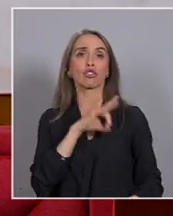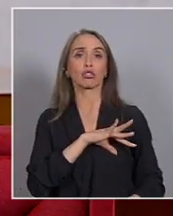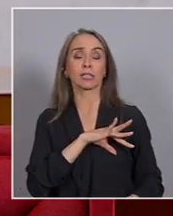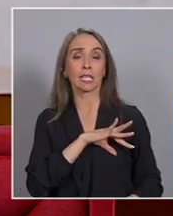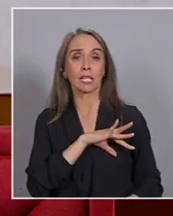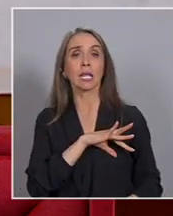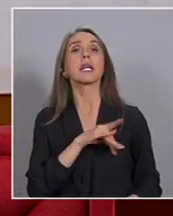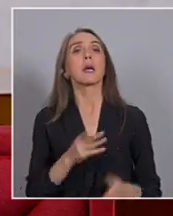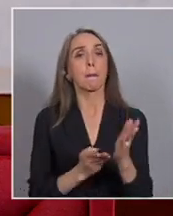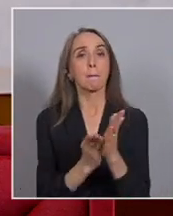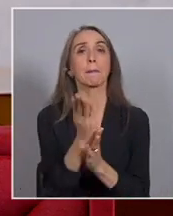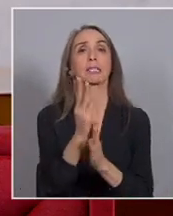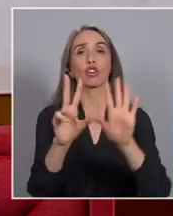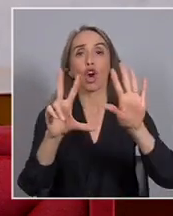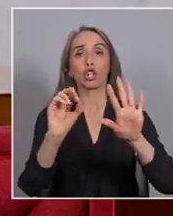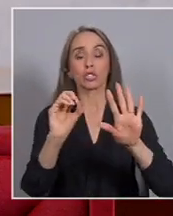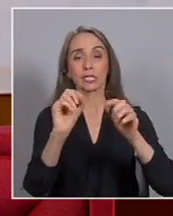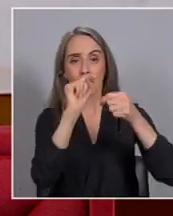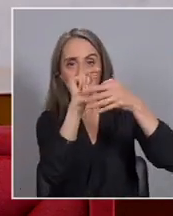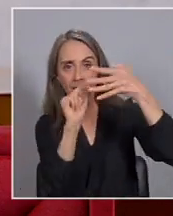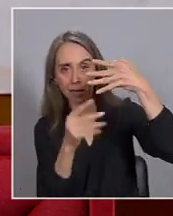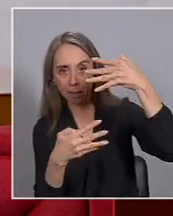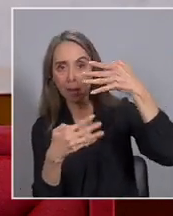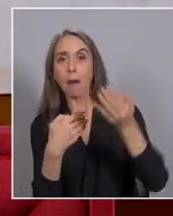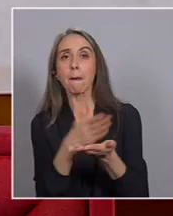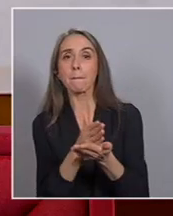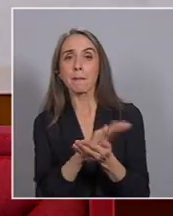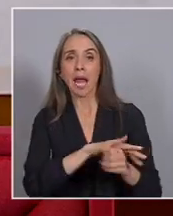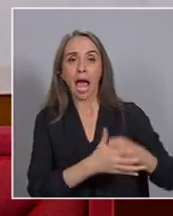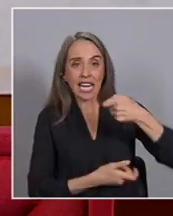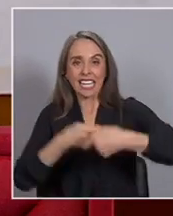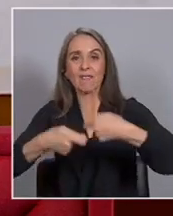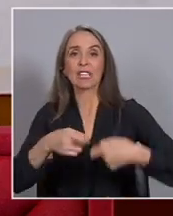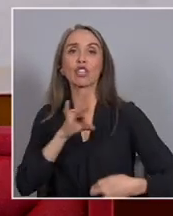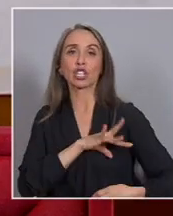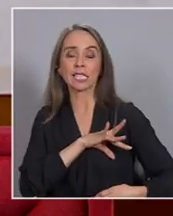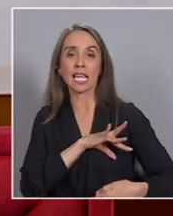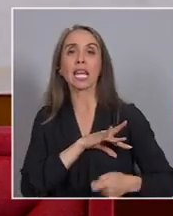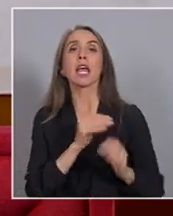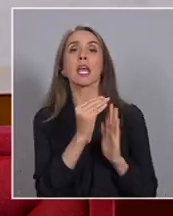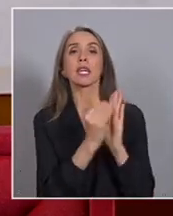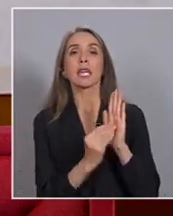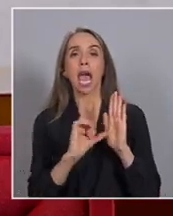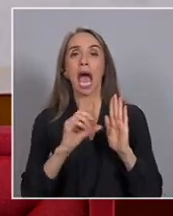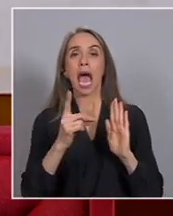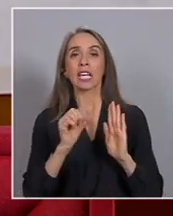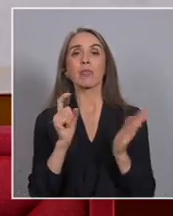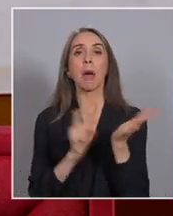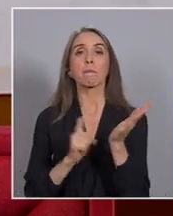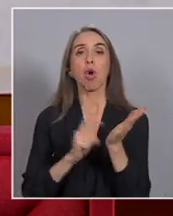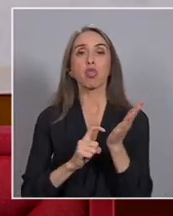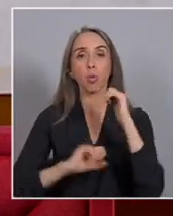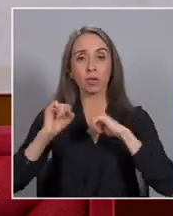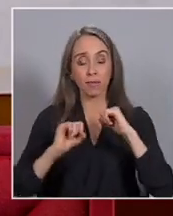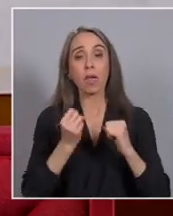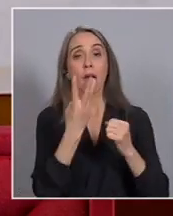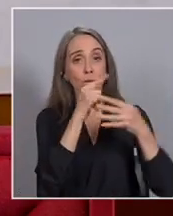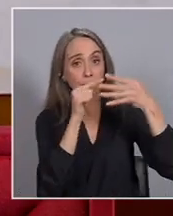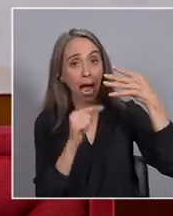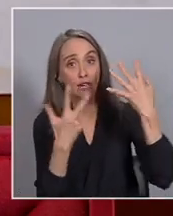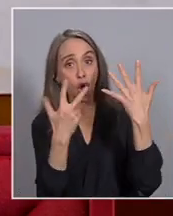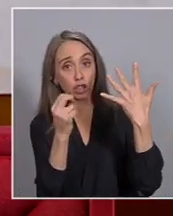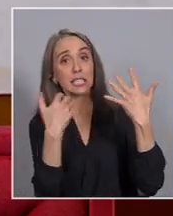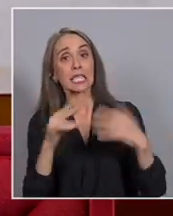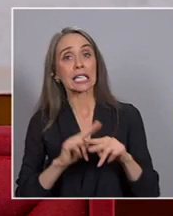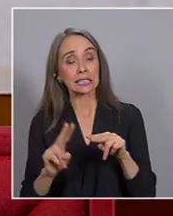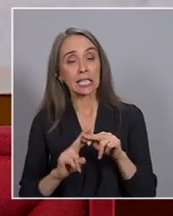ello pusimos en marcha 80 acciones concretas del plan Invitamos en Chile y la agenda de productividad. Hemos ejecutado varias de ellas,